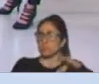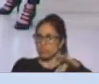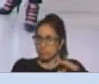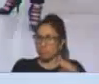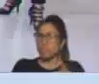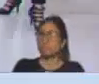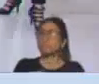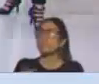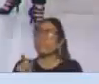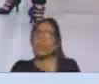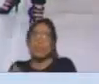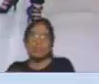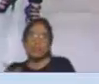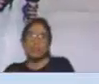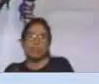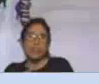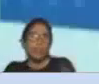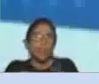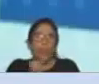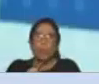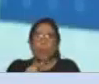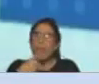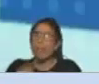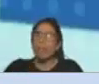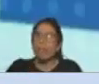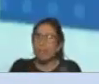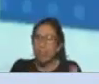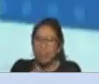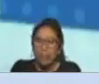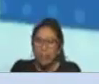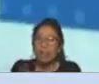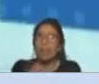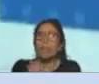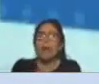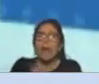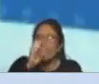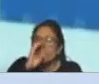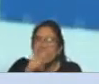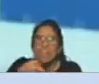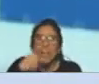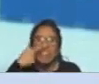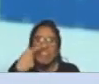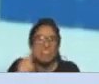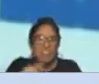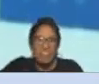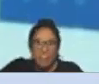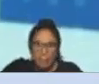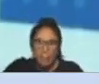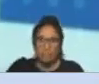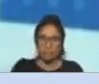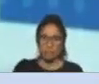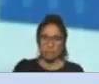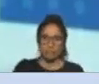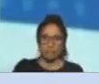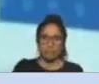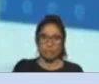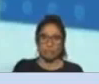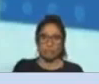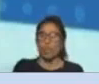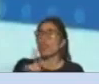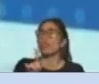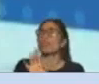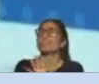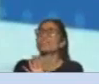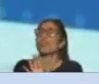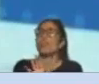los candidatos? Y es la intención de búsqueda, el interés. No refleja la intención de voto, ni se puede hacer una estadística